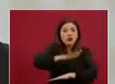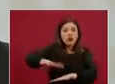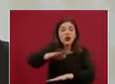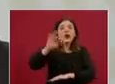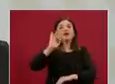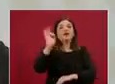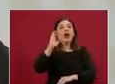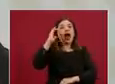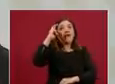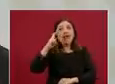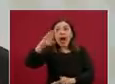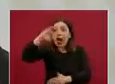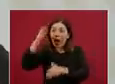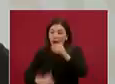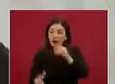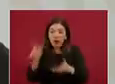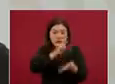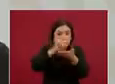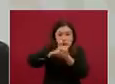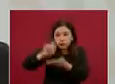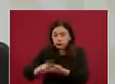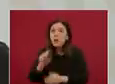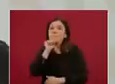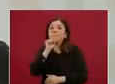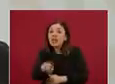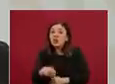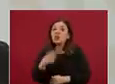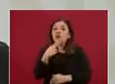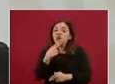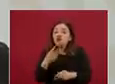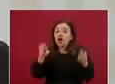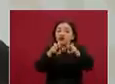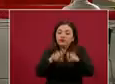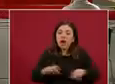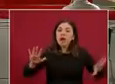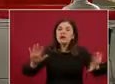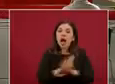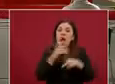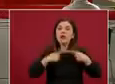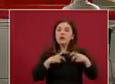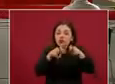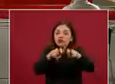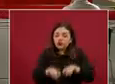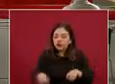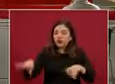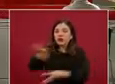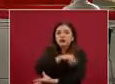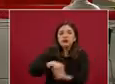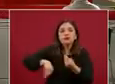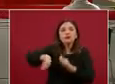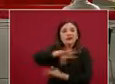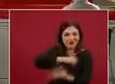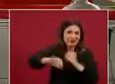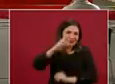un viaje y otro. Recordemos que son las mismas aeronaves las que llegan, descargan a